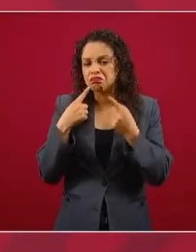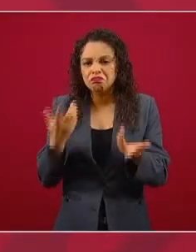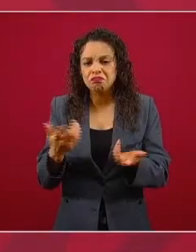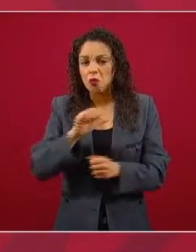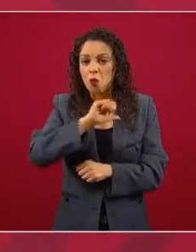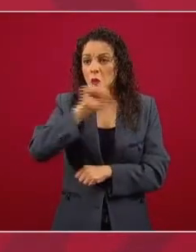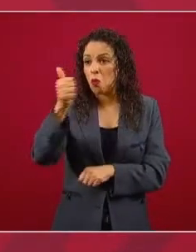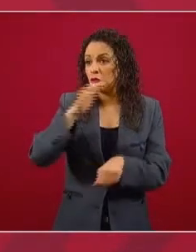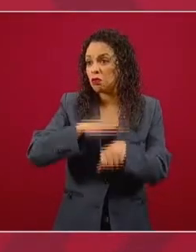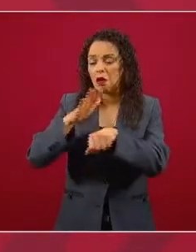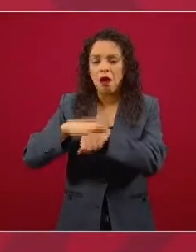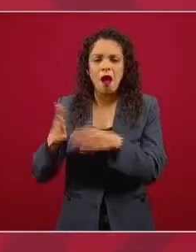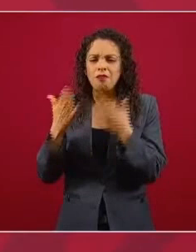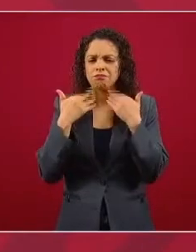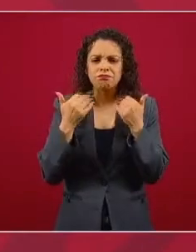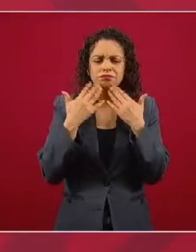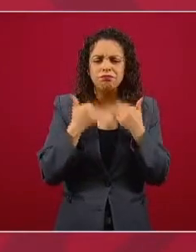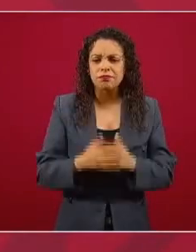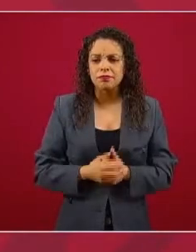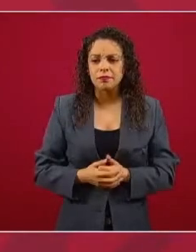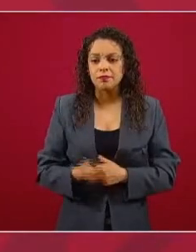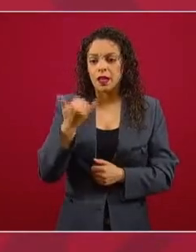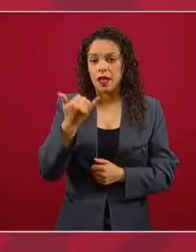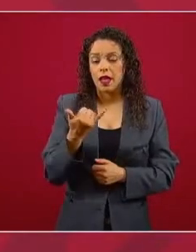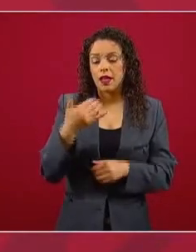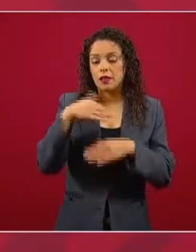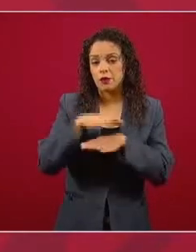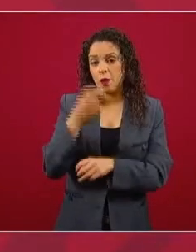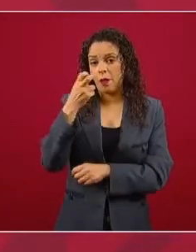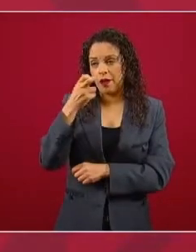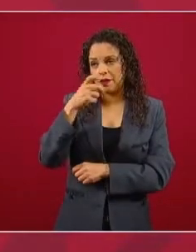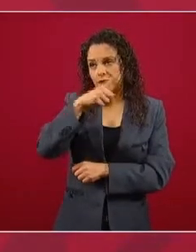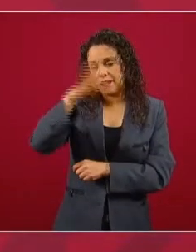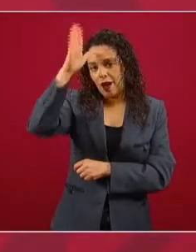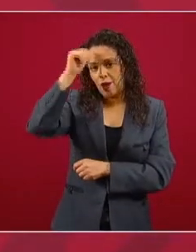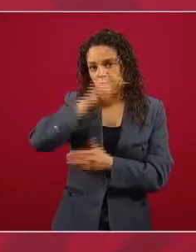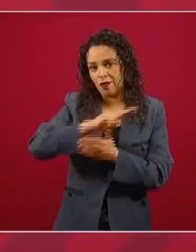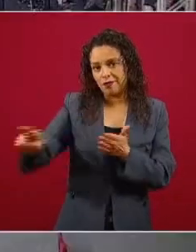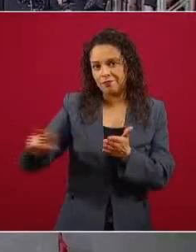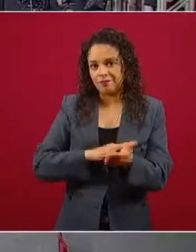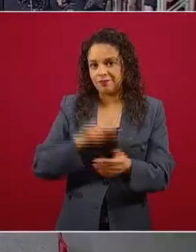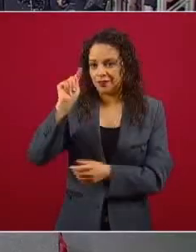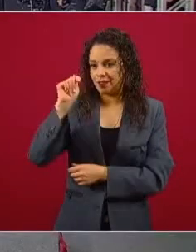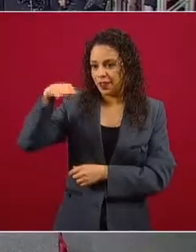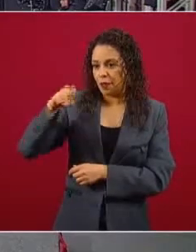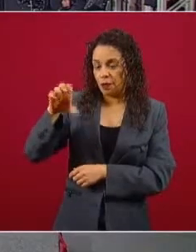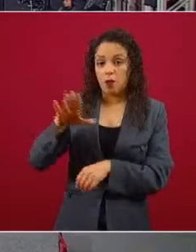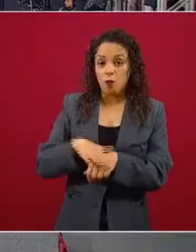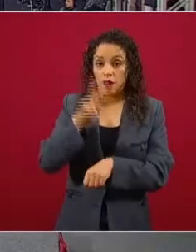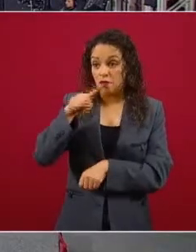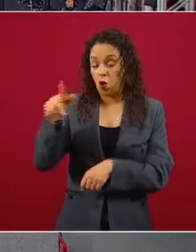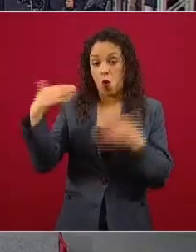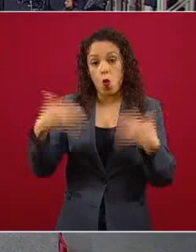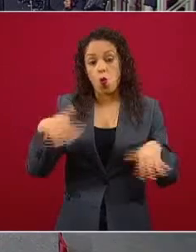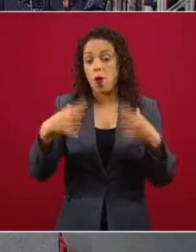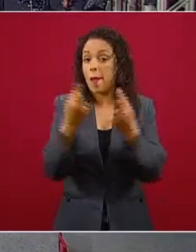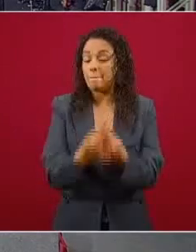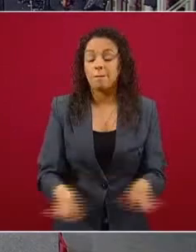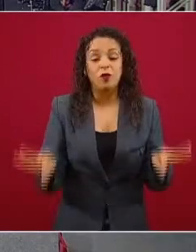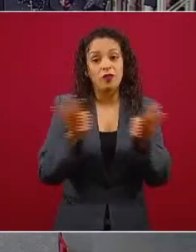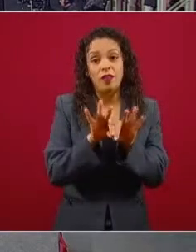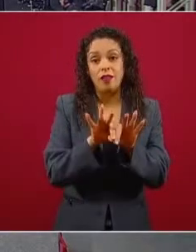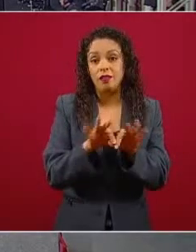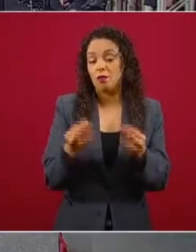básicamente, y este acuerdo, que era muy importante. Y algo que